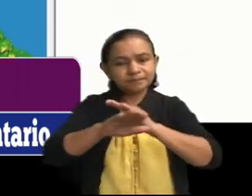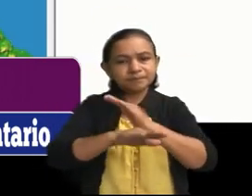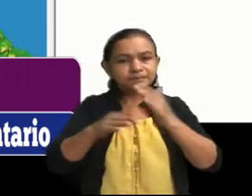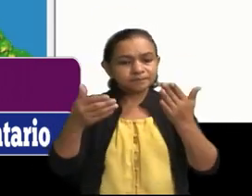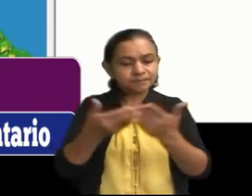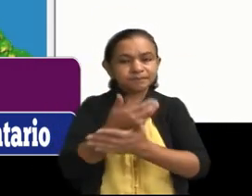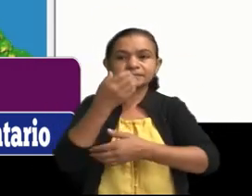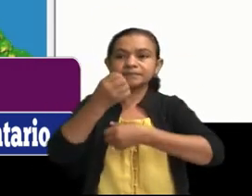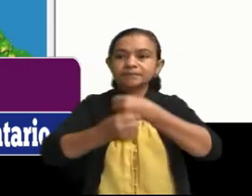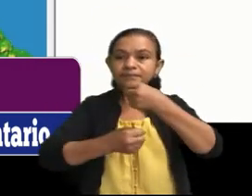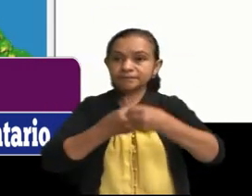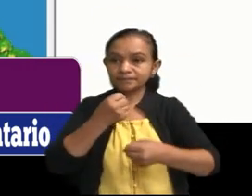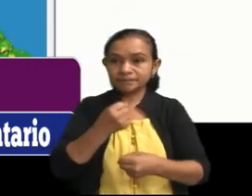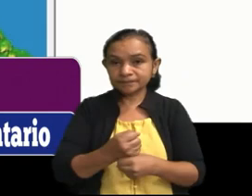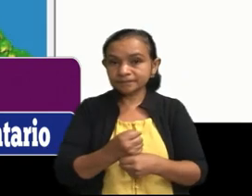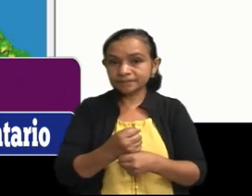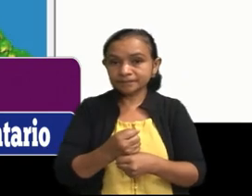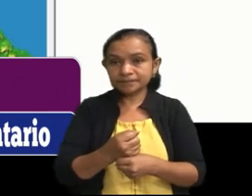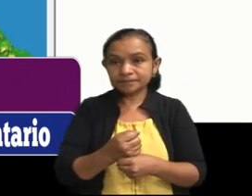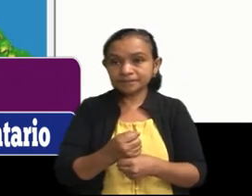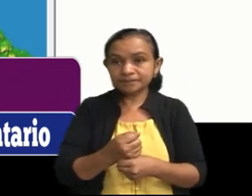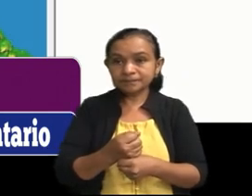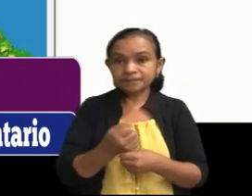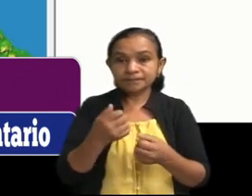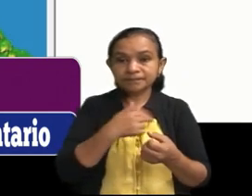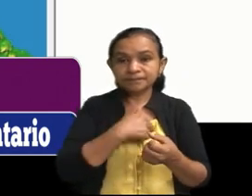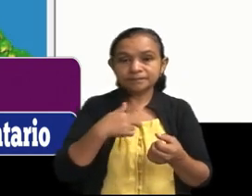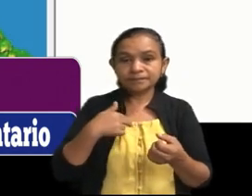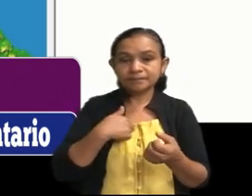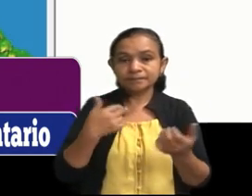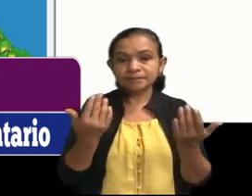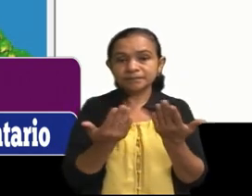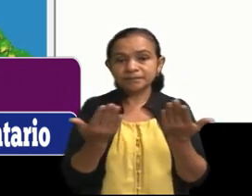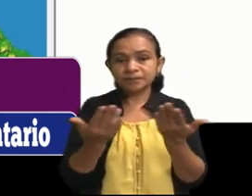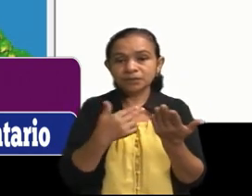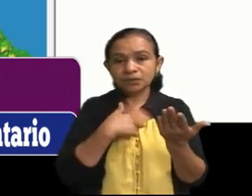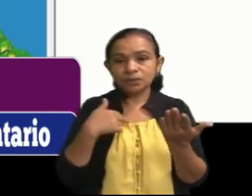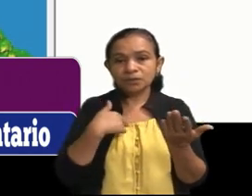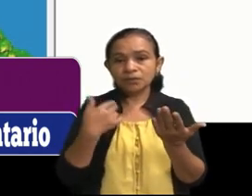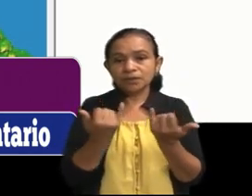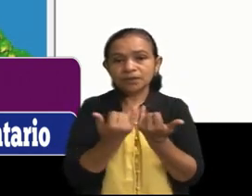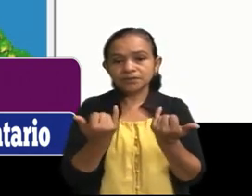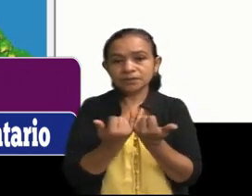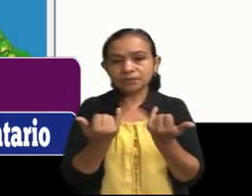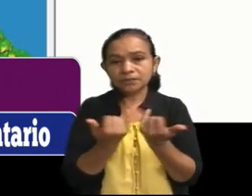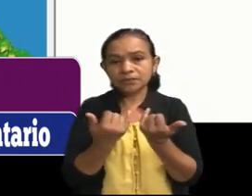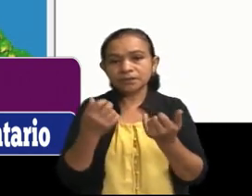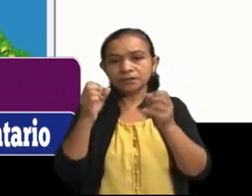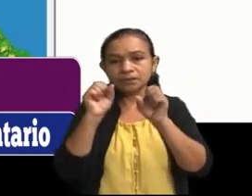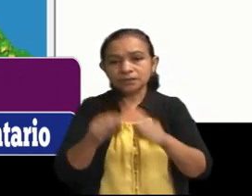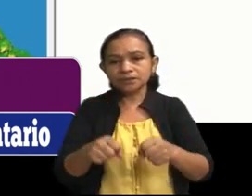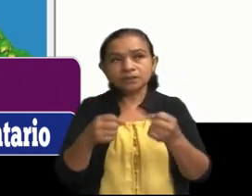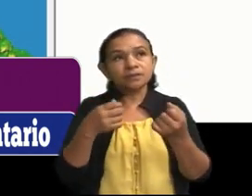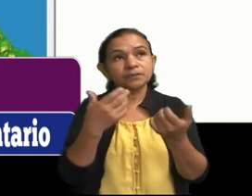¿no? No tuvimos muchos recursos, pero ya funcionando, nos esforzamos.